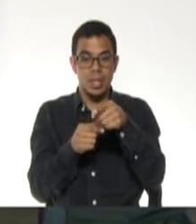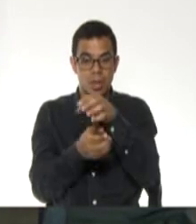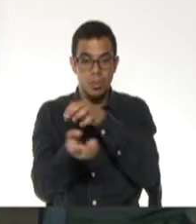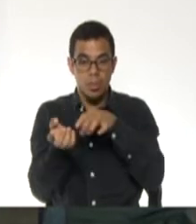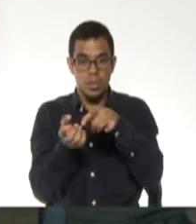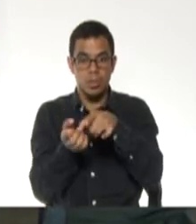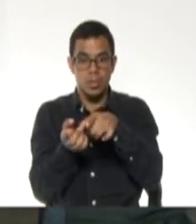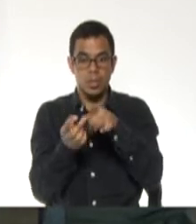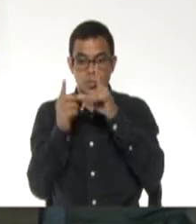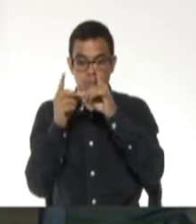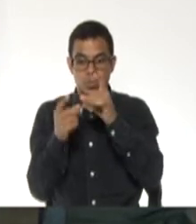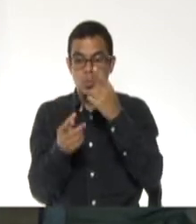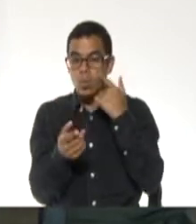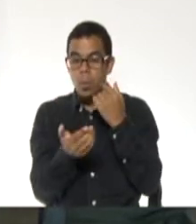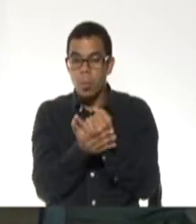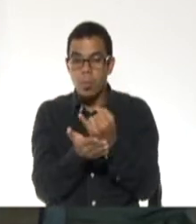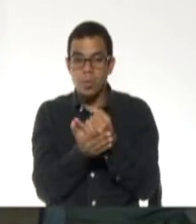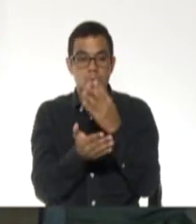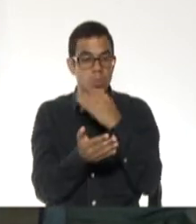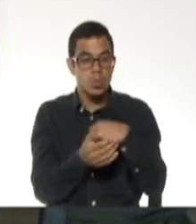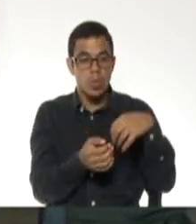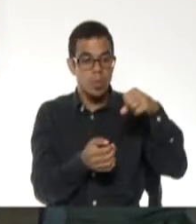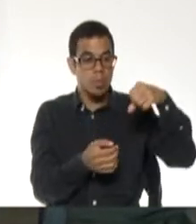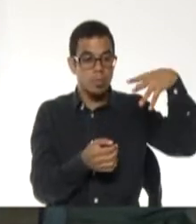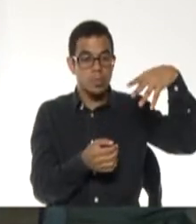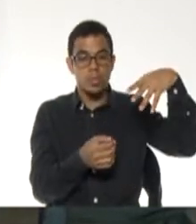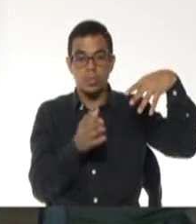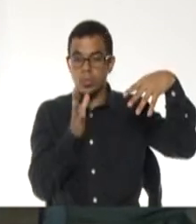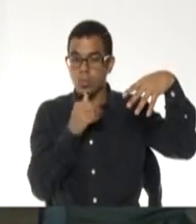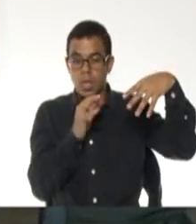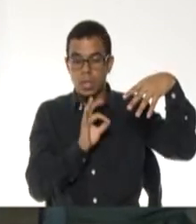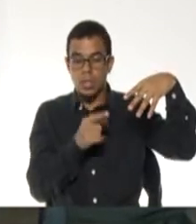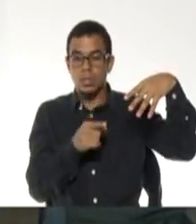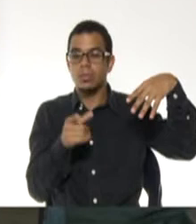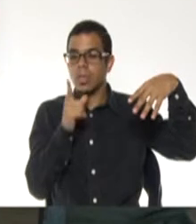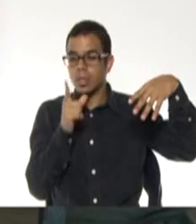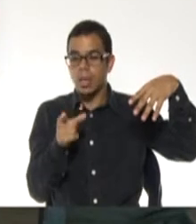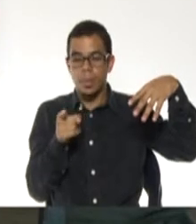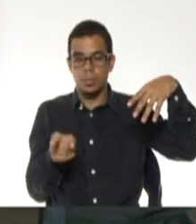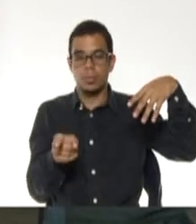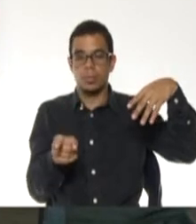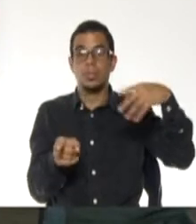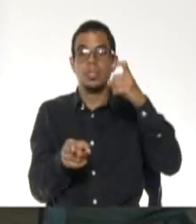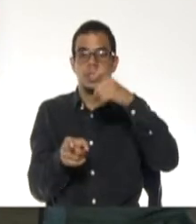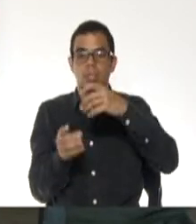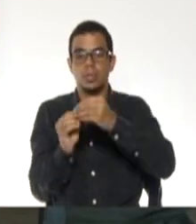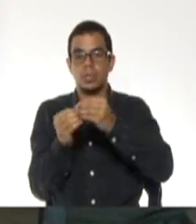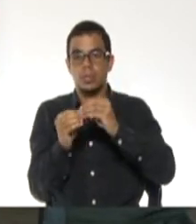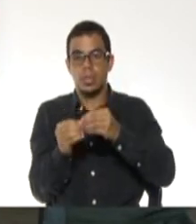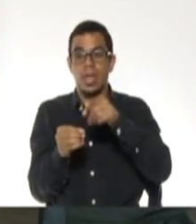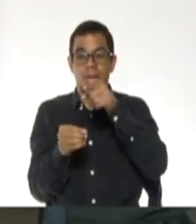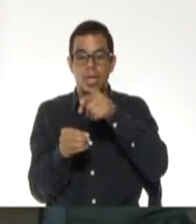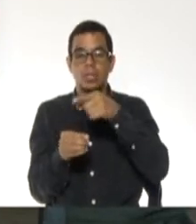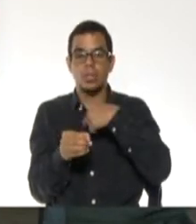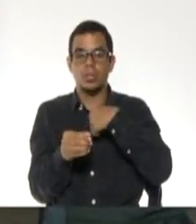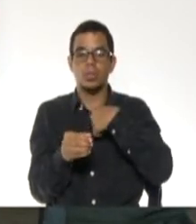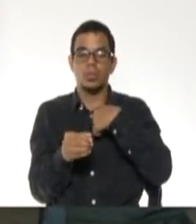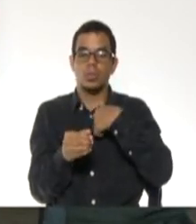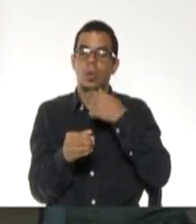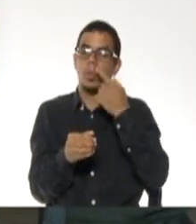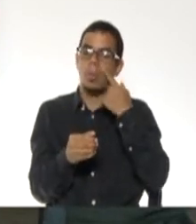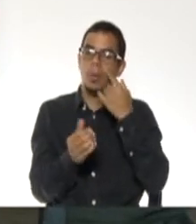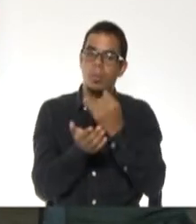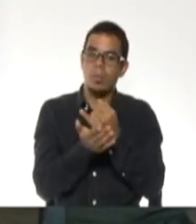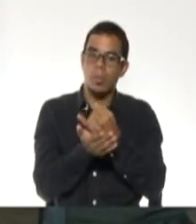al hacer la prueba no hay una señal lumínica. Entonces así simulé una falla.